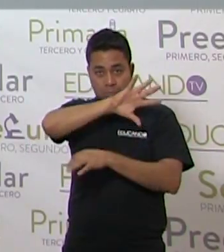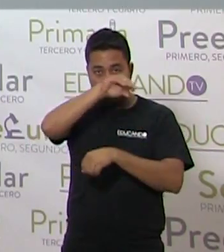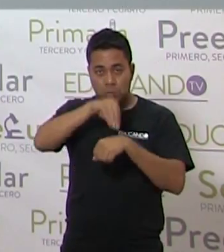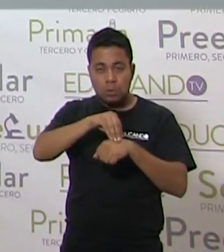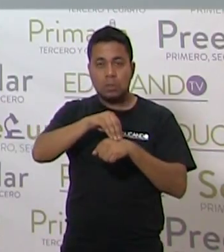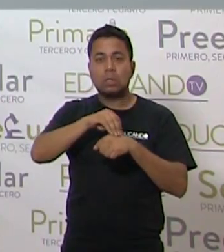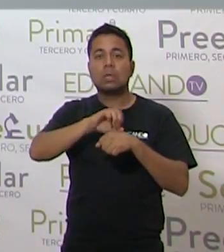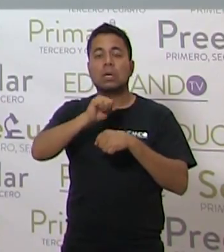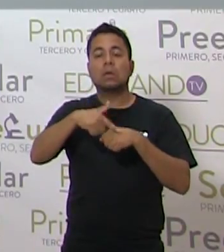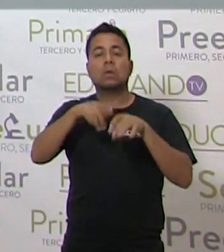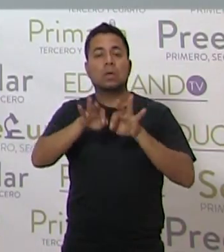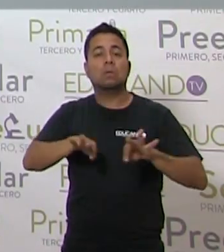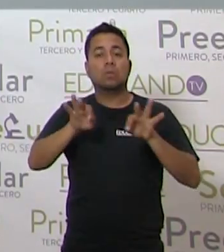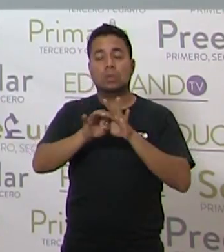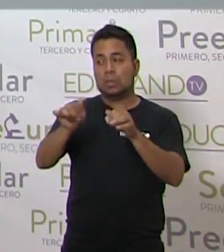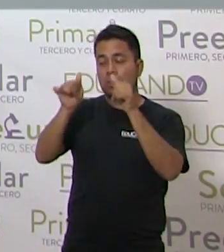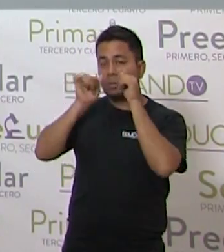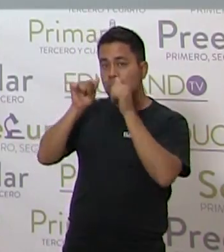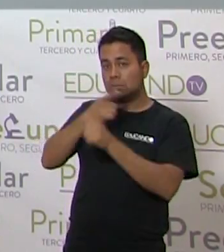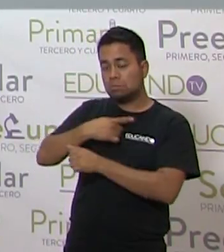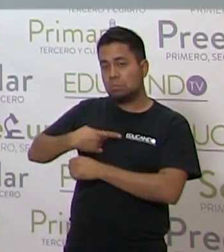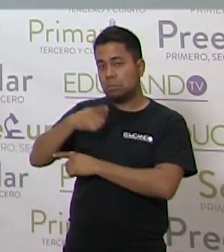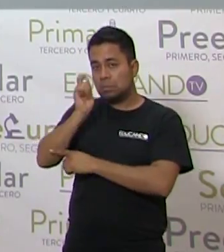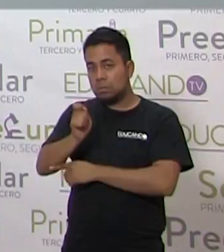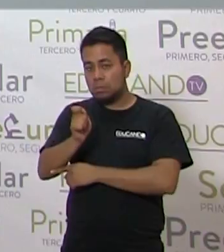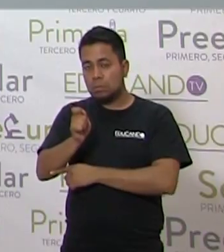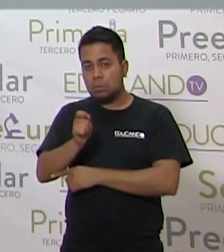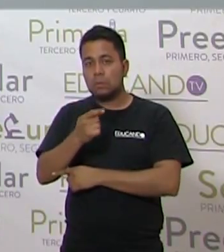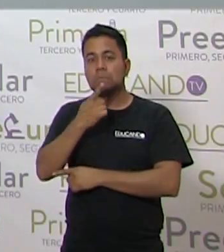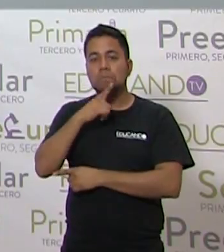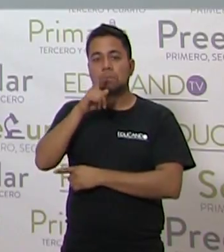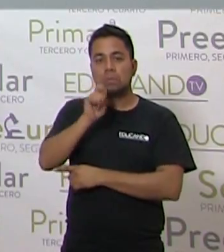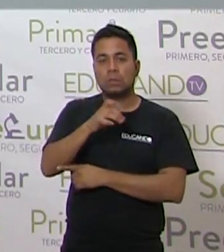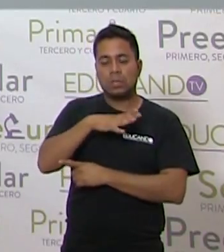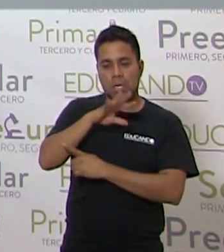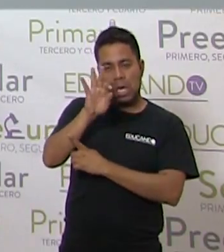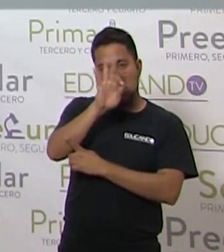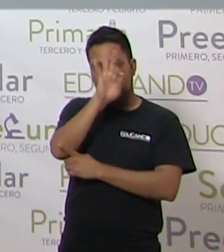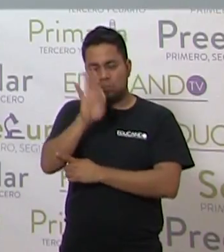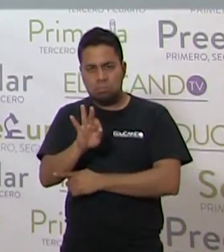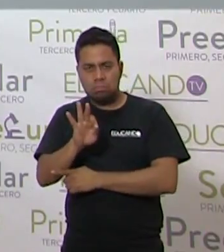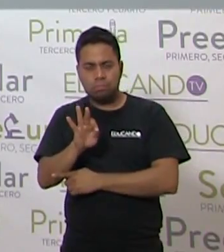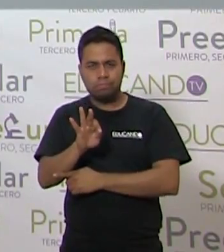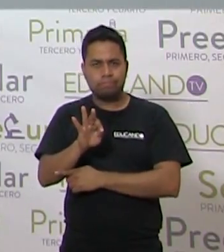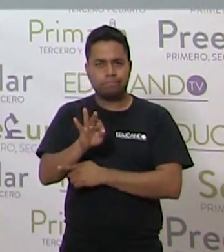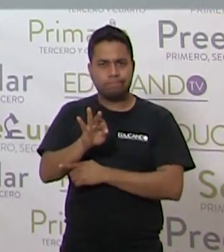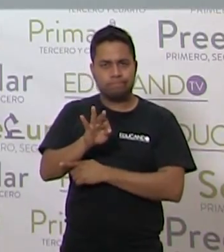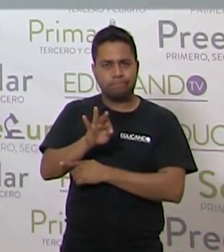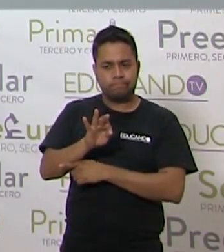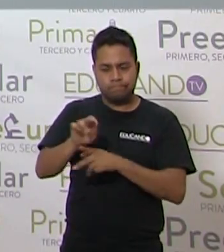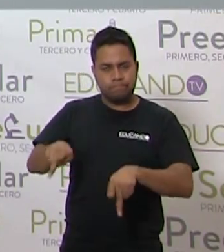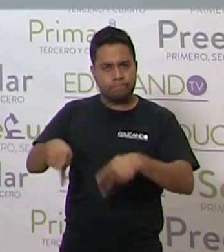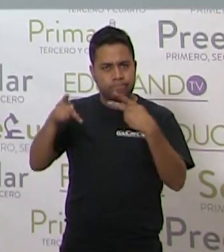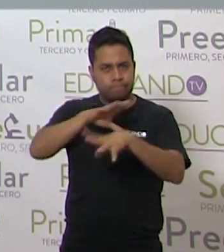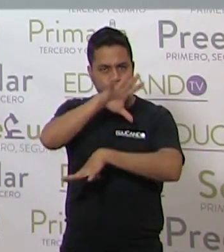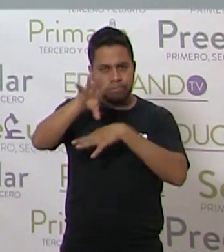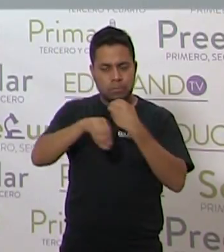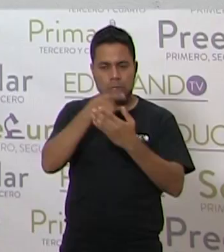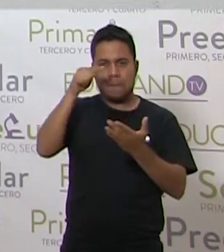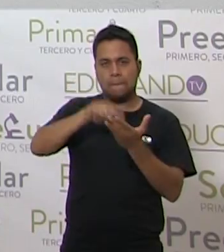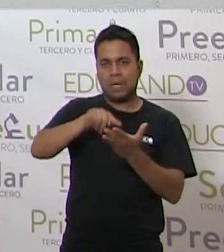es muy importante también tenerlo en cuenta que es que dice que es una cantidad total vendido